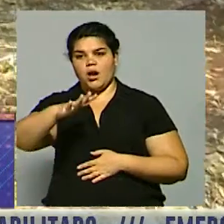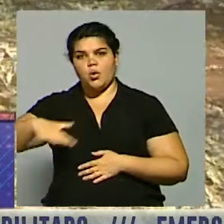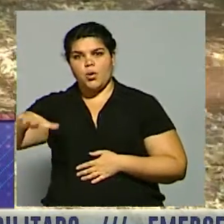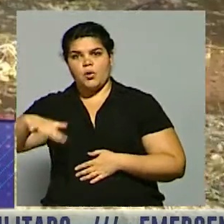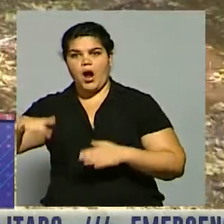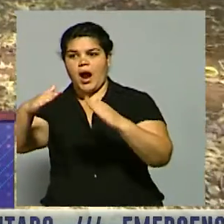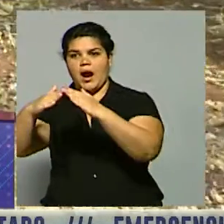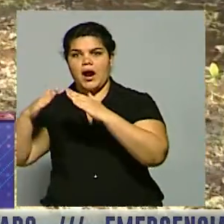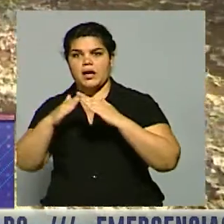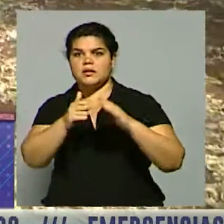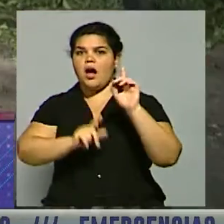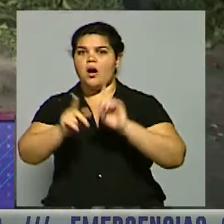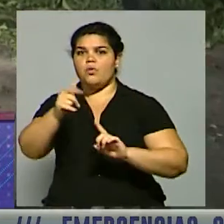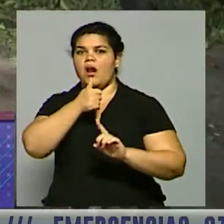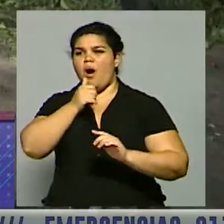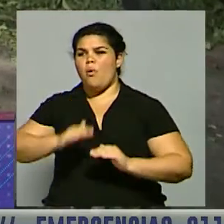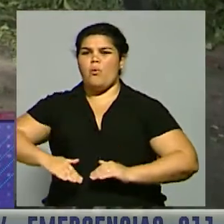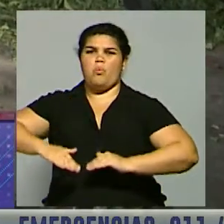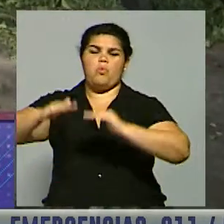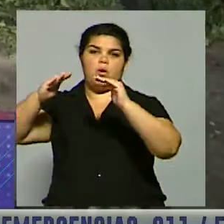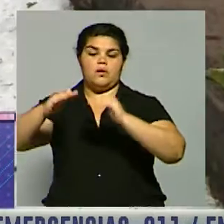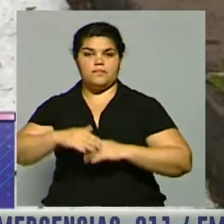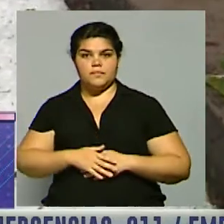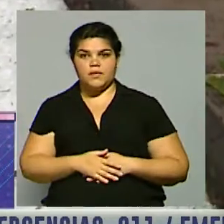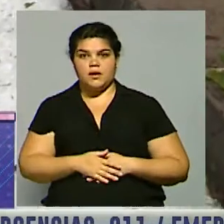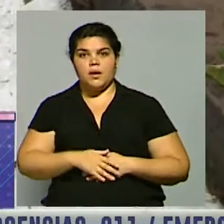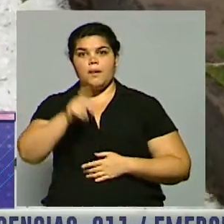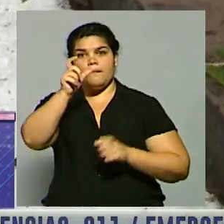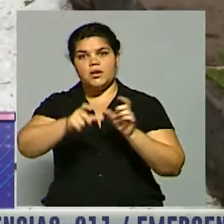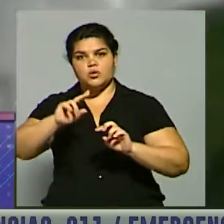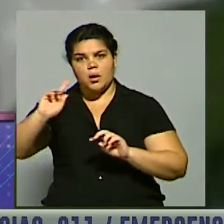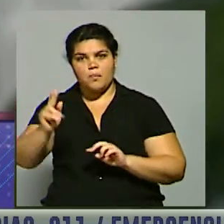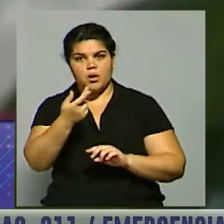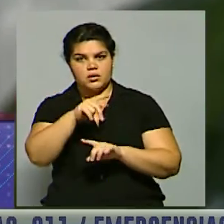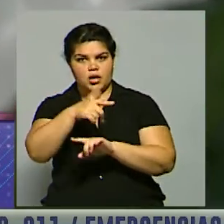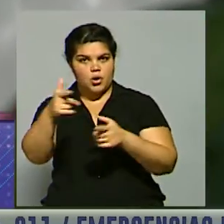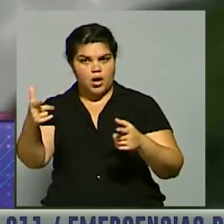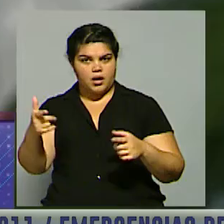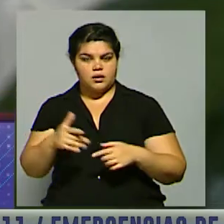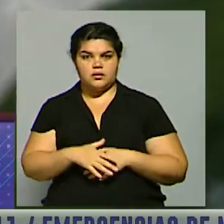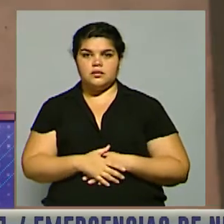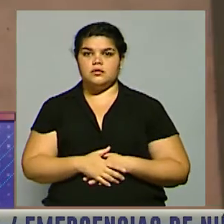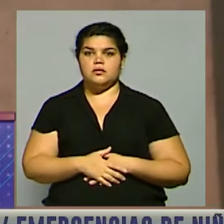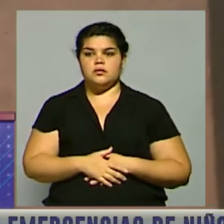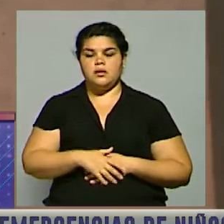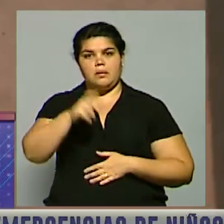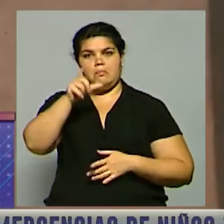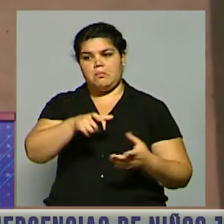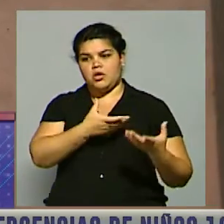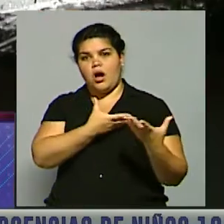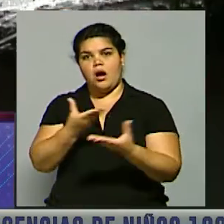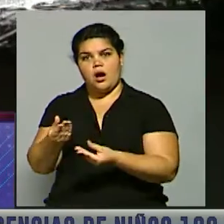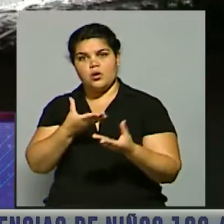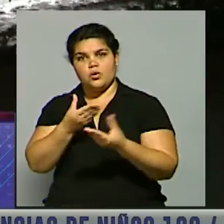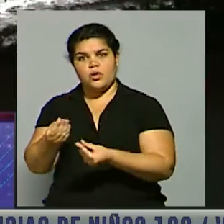algunas casas anegadas. No hay víctimas que lamentar. La gente fue asistida